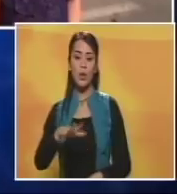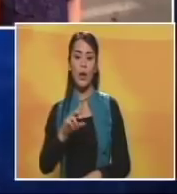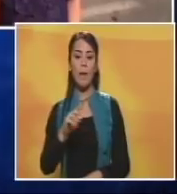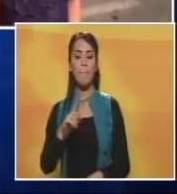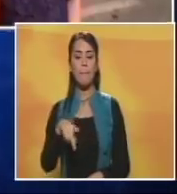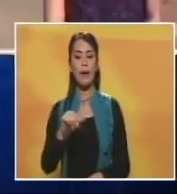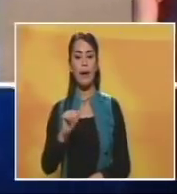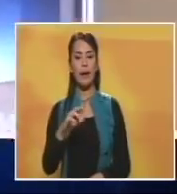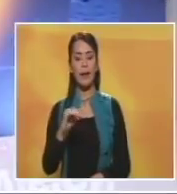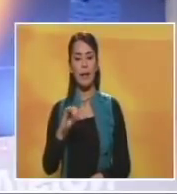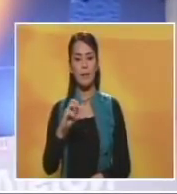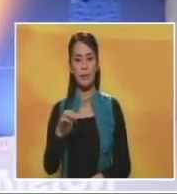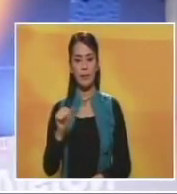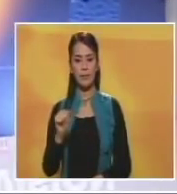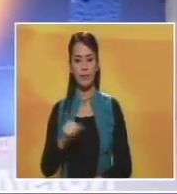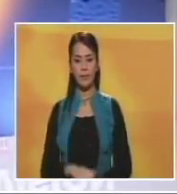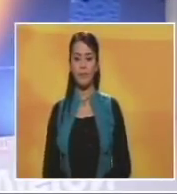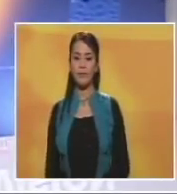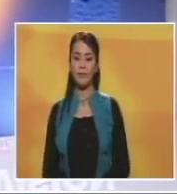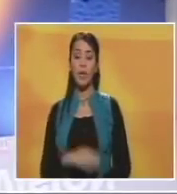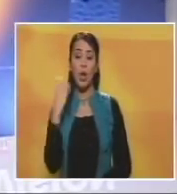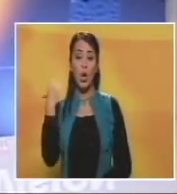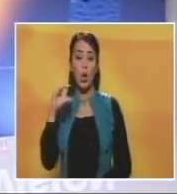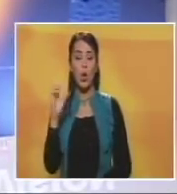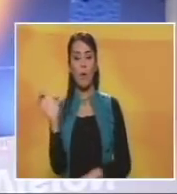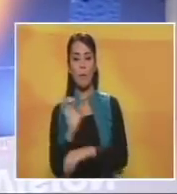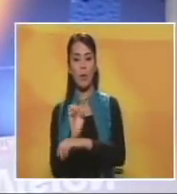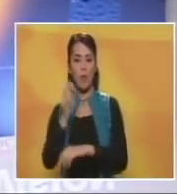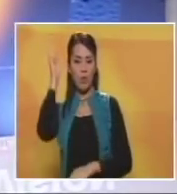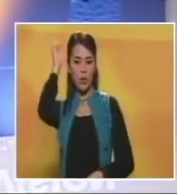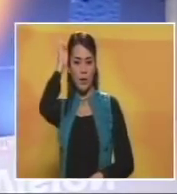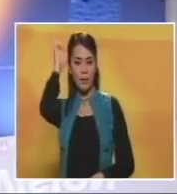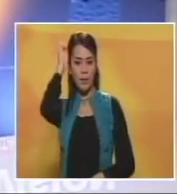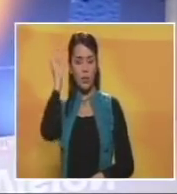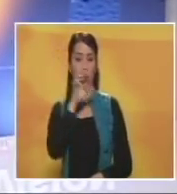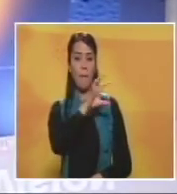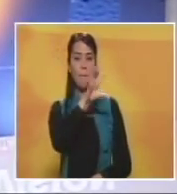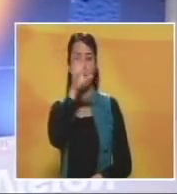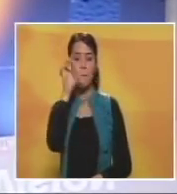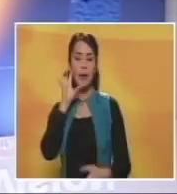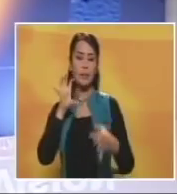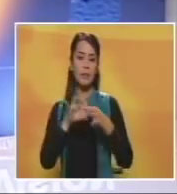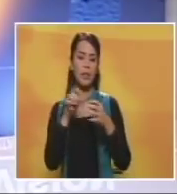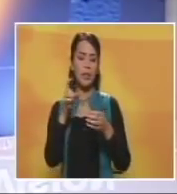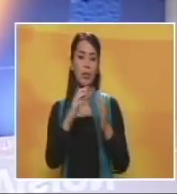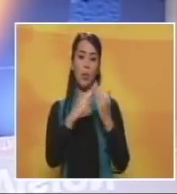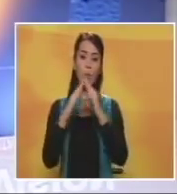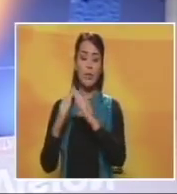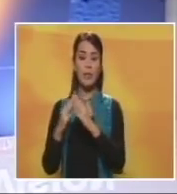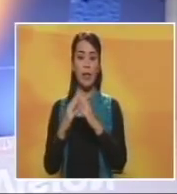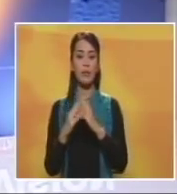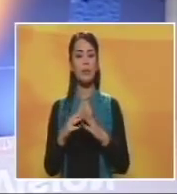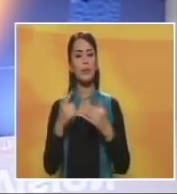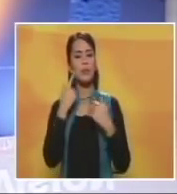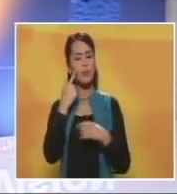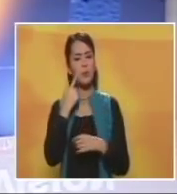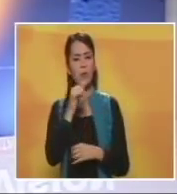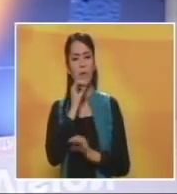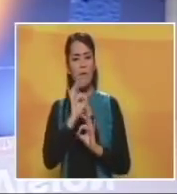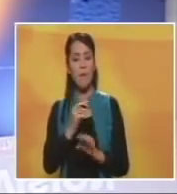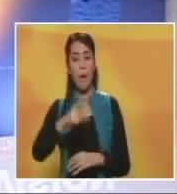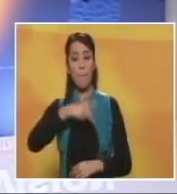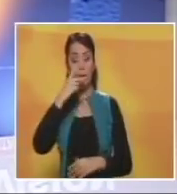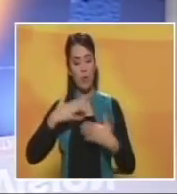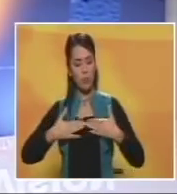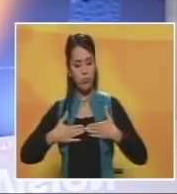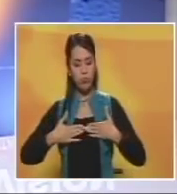Pacaraima. Muchas gracias, Celia. Colombia, Ecuador y Perú, como países de la comunidad andina, manifestaron que mantendrán su política de